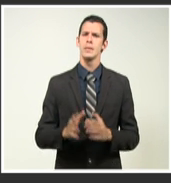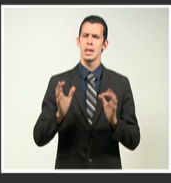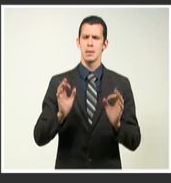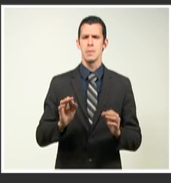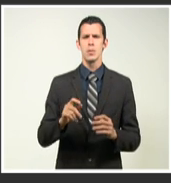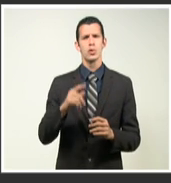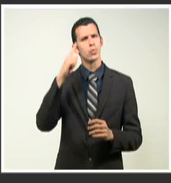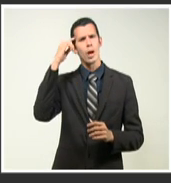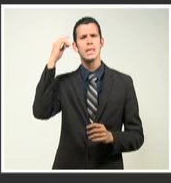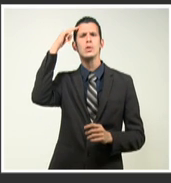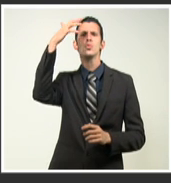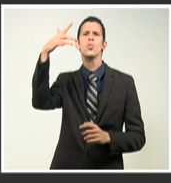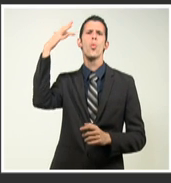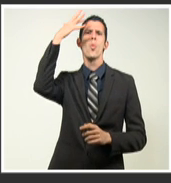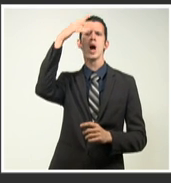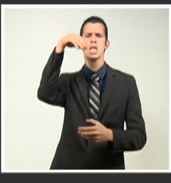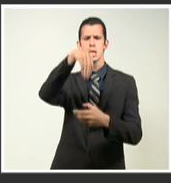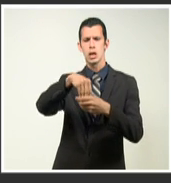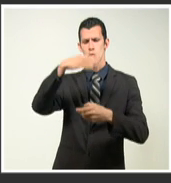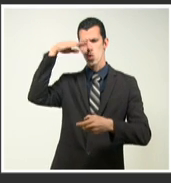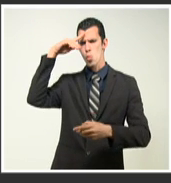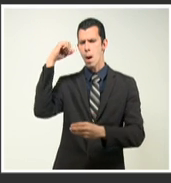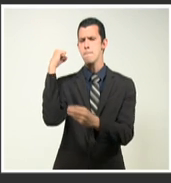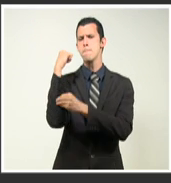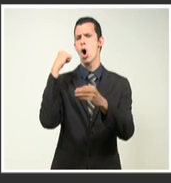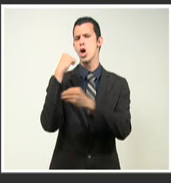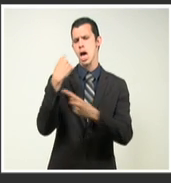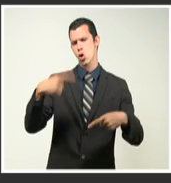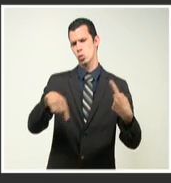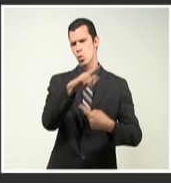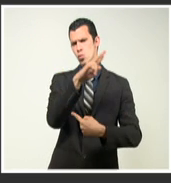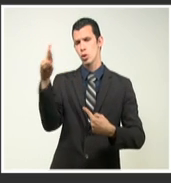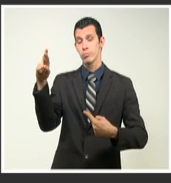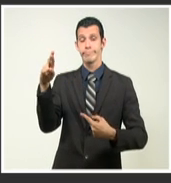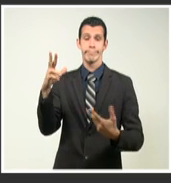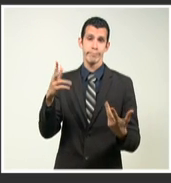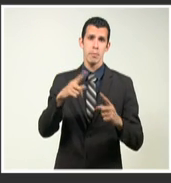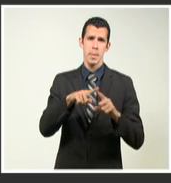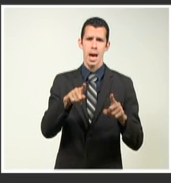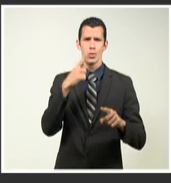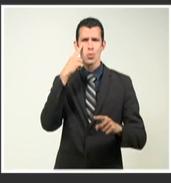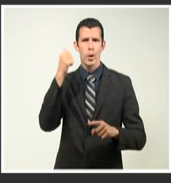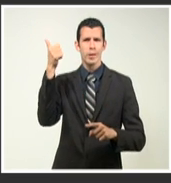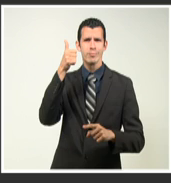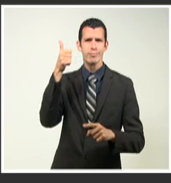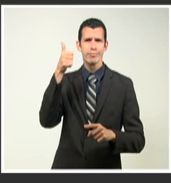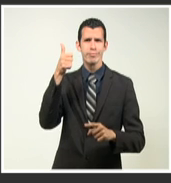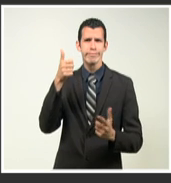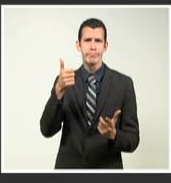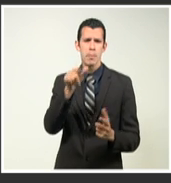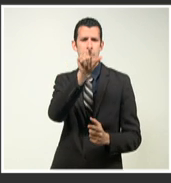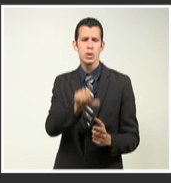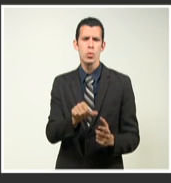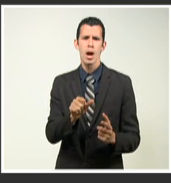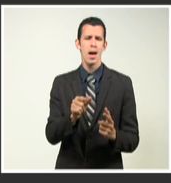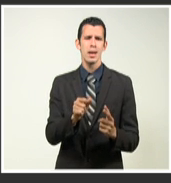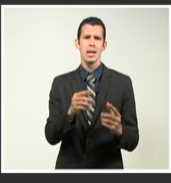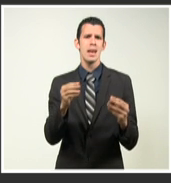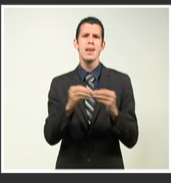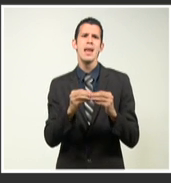aparecen otros asociados a una especie de marginalidad delincuencial, pero que tienen las